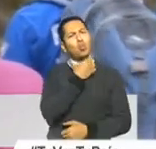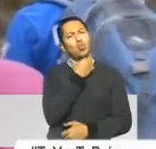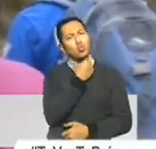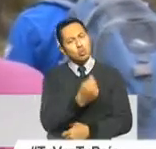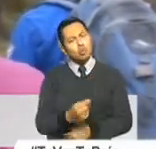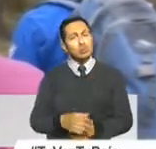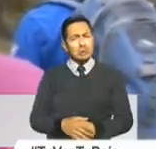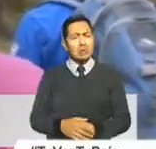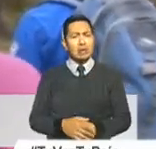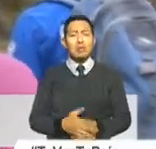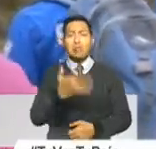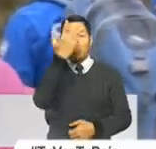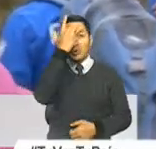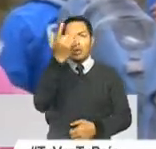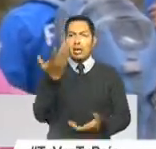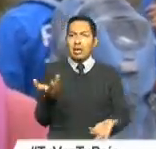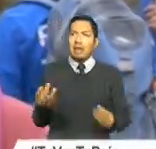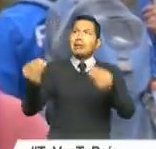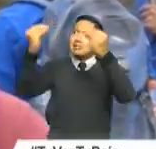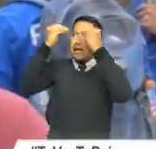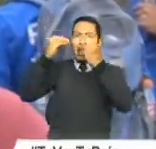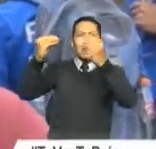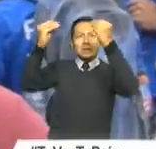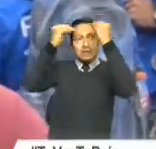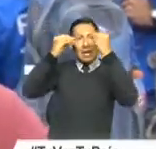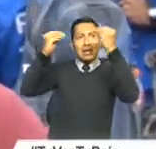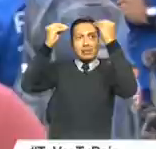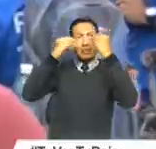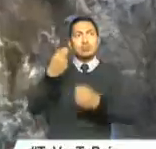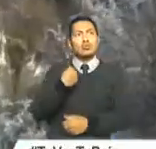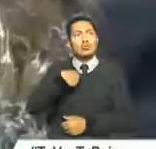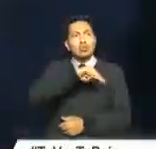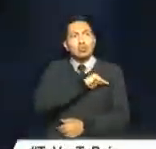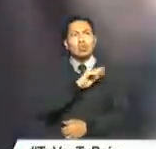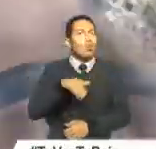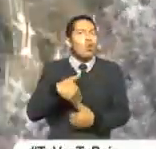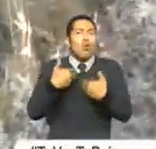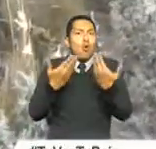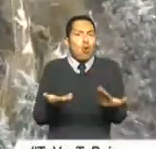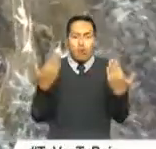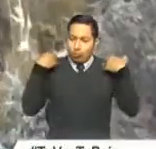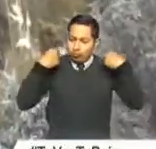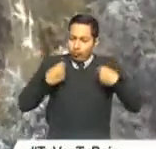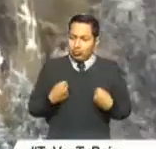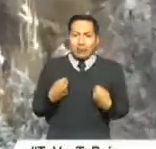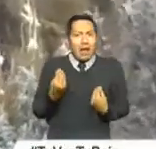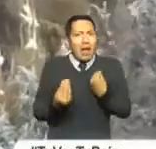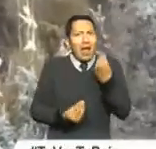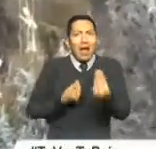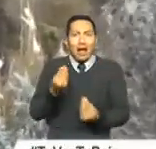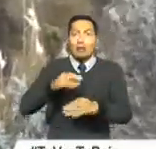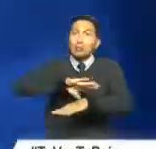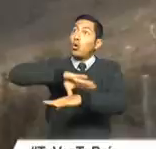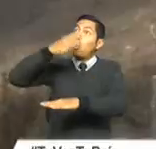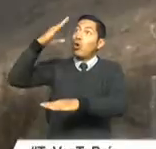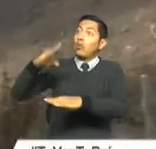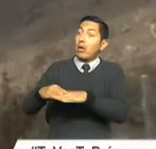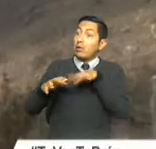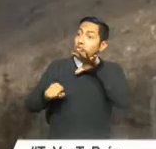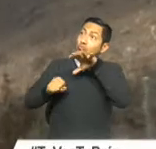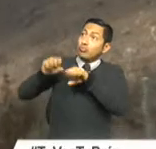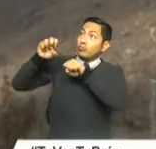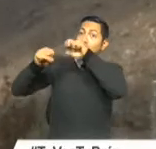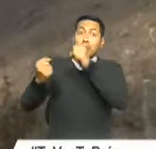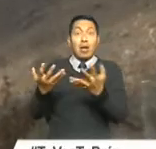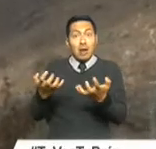porque prácticamente nos enseñan cómo debemos venir en el momento en el que se quiera ir a alguna montaña. Estas